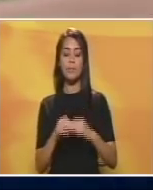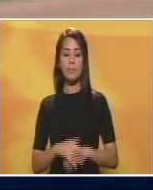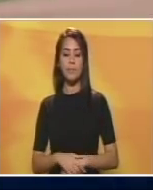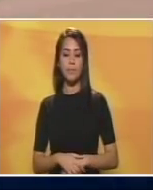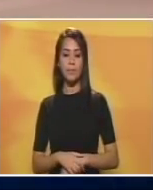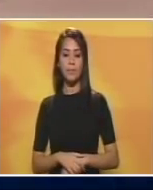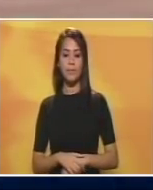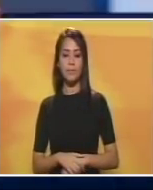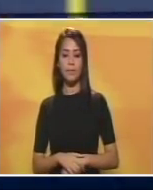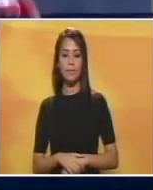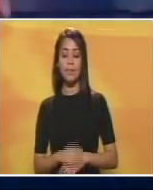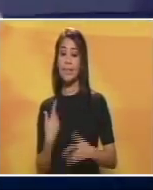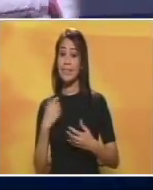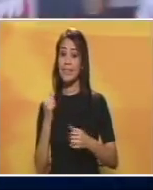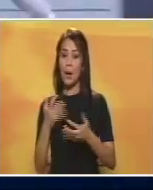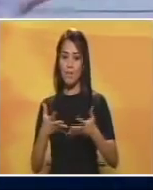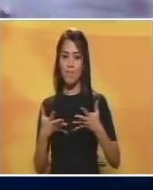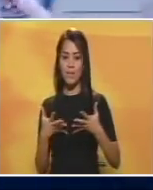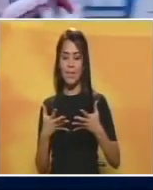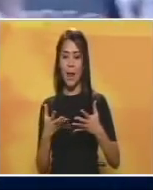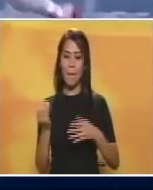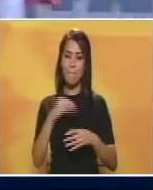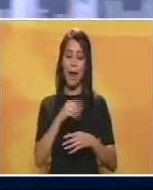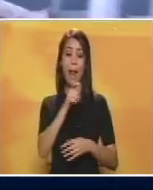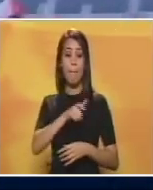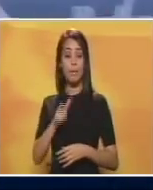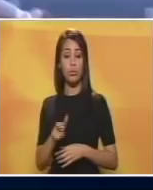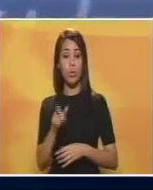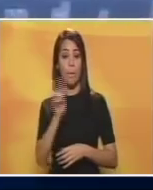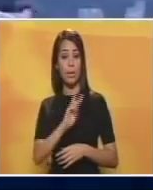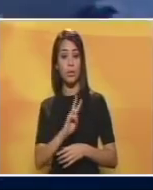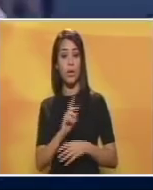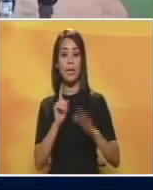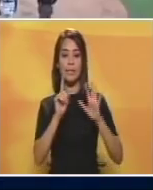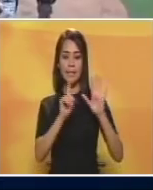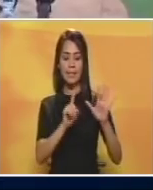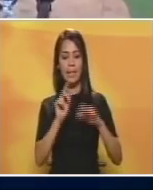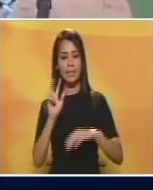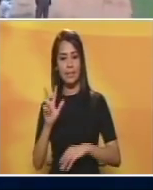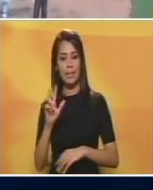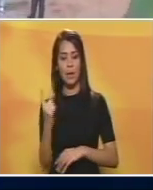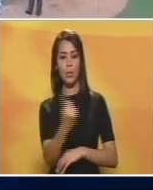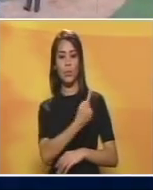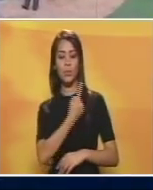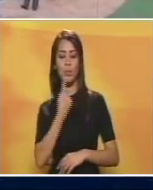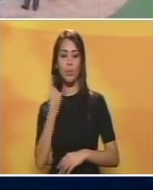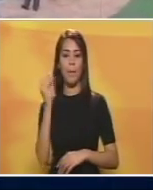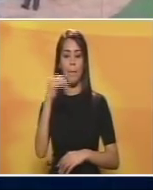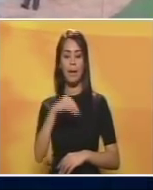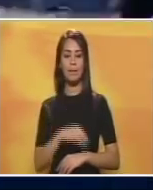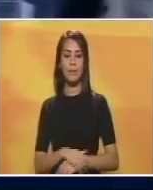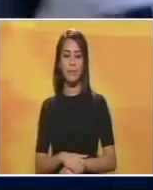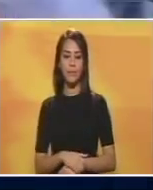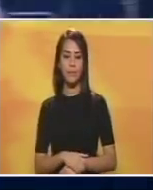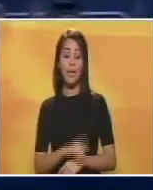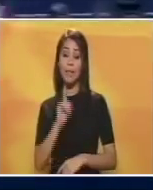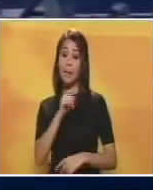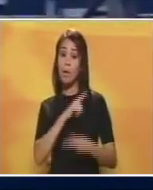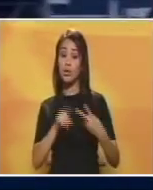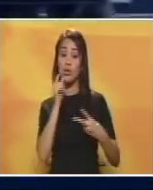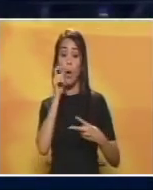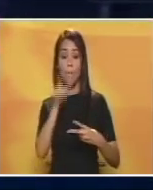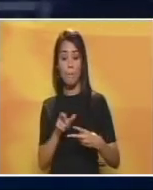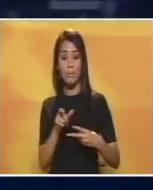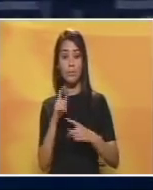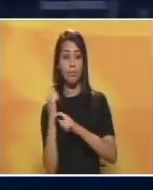Birds terminaran venciendo en entradas extras. El venezolano culminó la jornada de 6-3 con 3 carreras remolcadas. Ronaldo Reyes también vio acción en ese compromiso